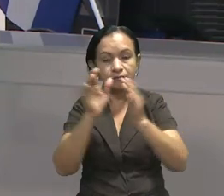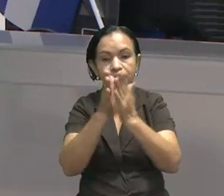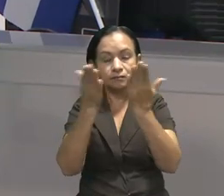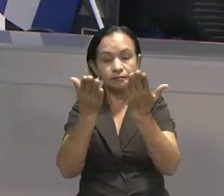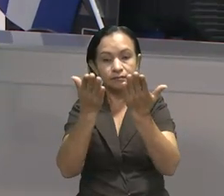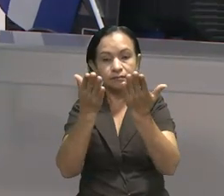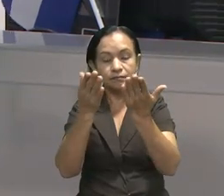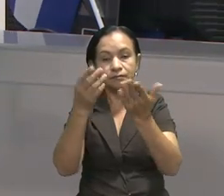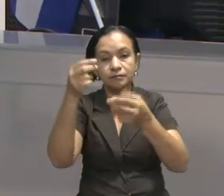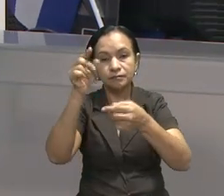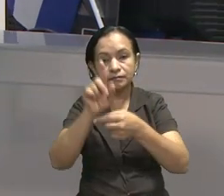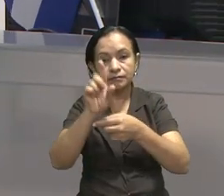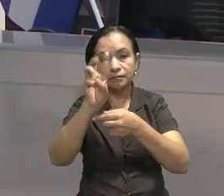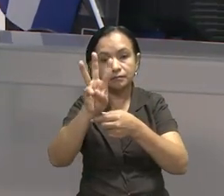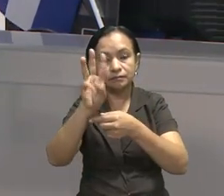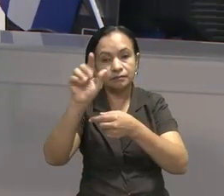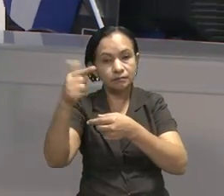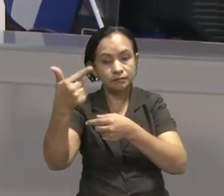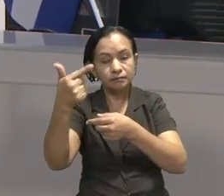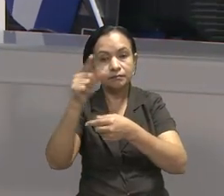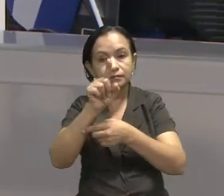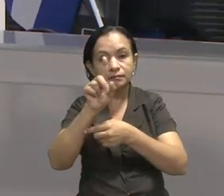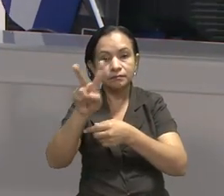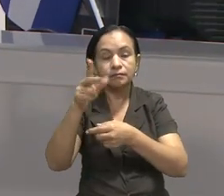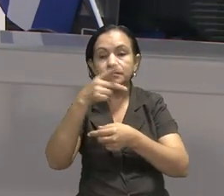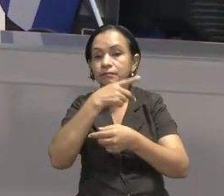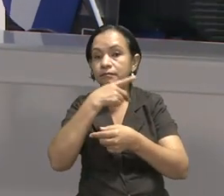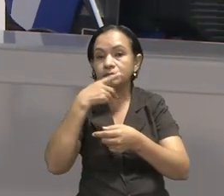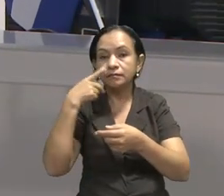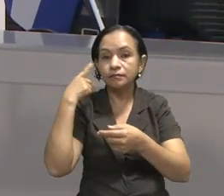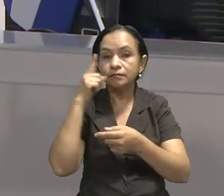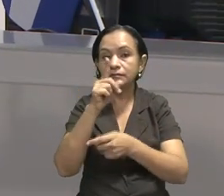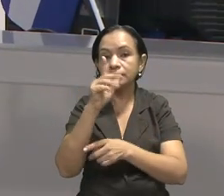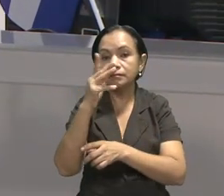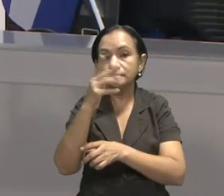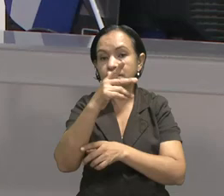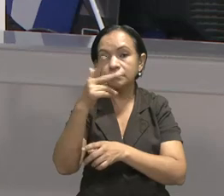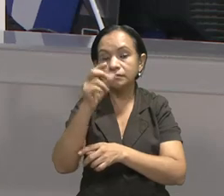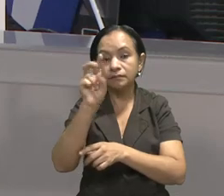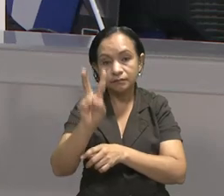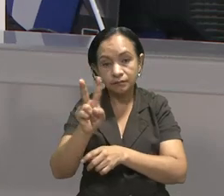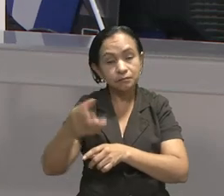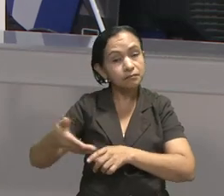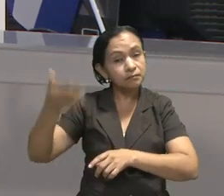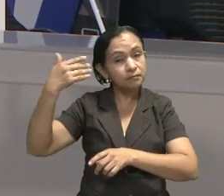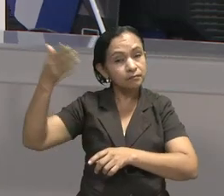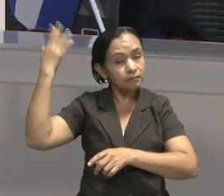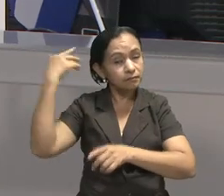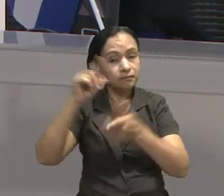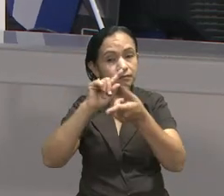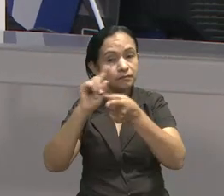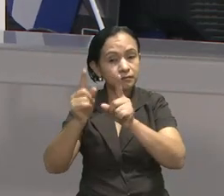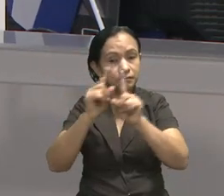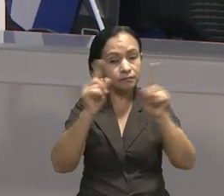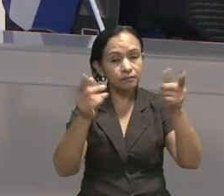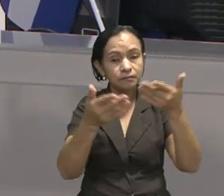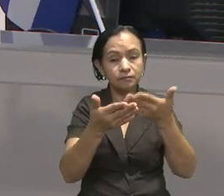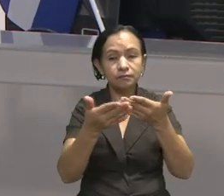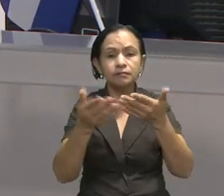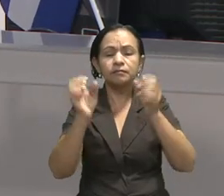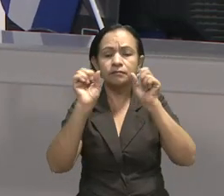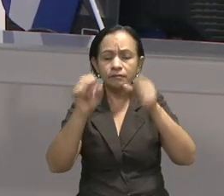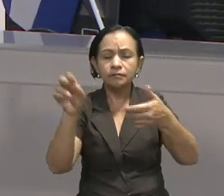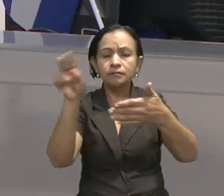número 137 del 12 de junio de 1982, y sus reformas, los que